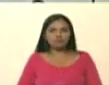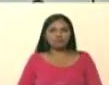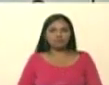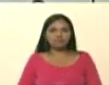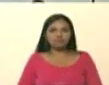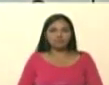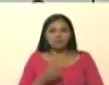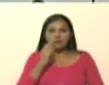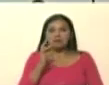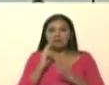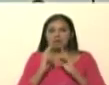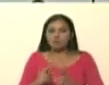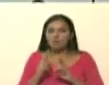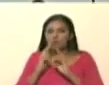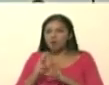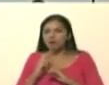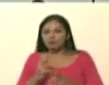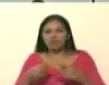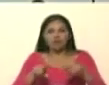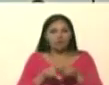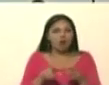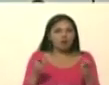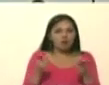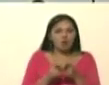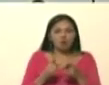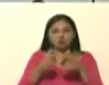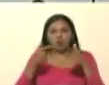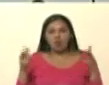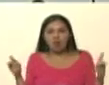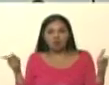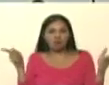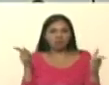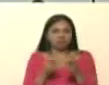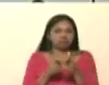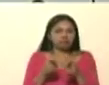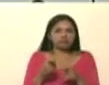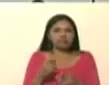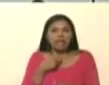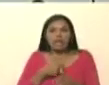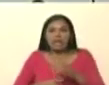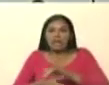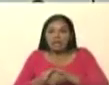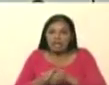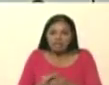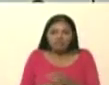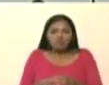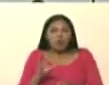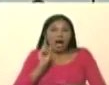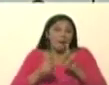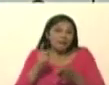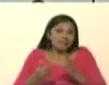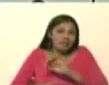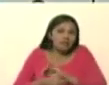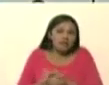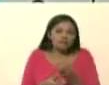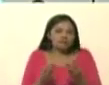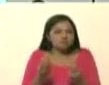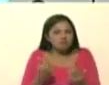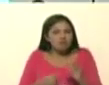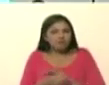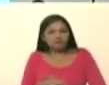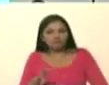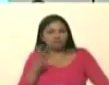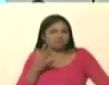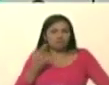va dando resultados a corto mediano y largo plazo a veces lento muy lento por